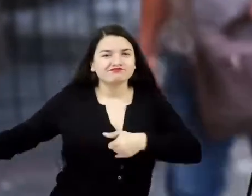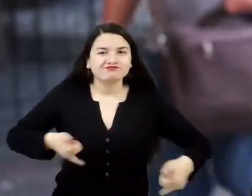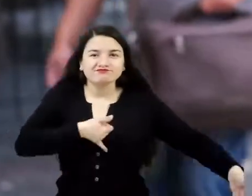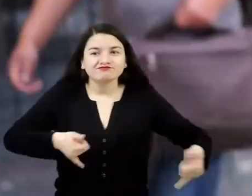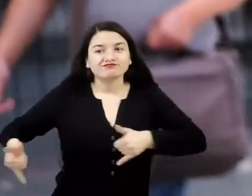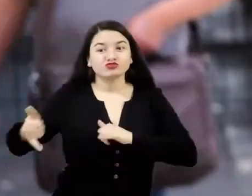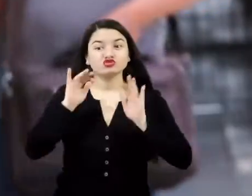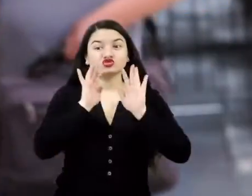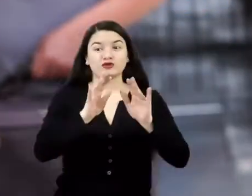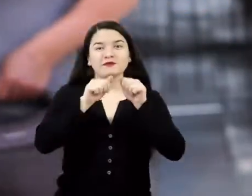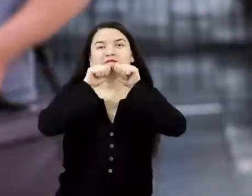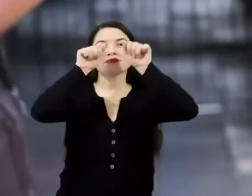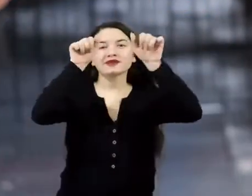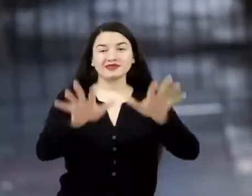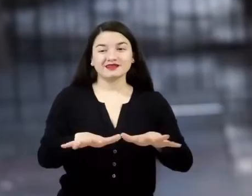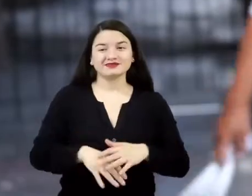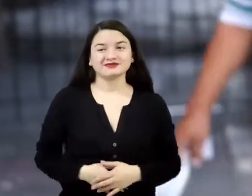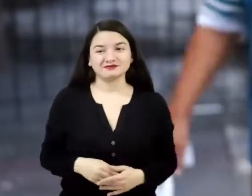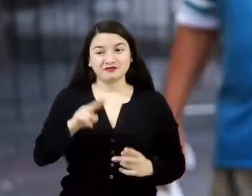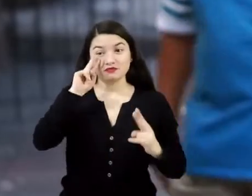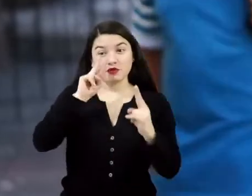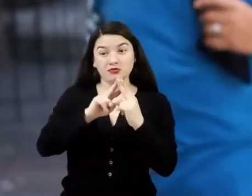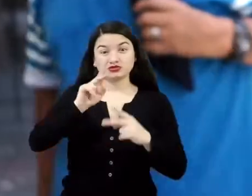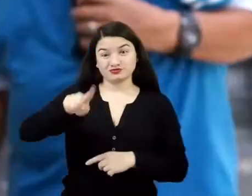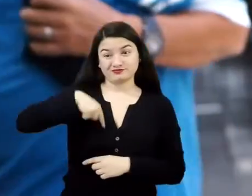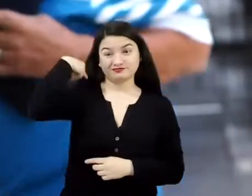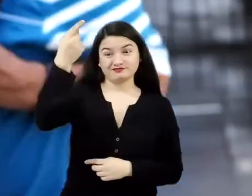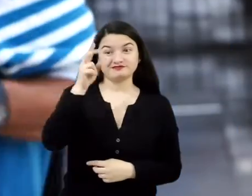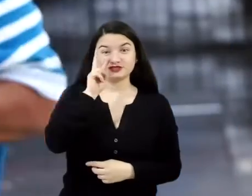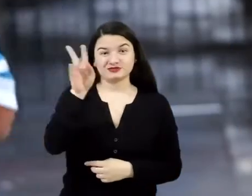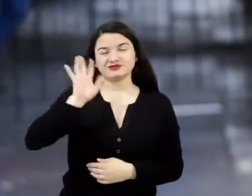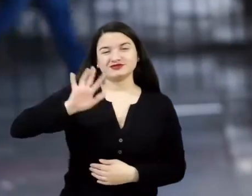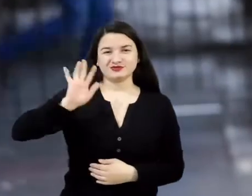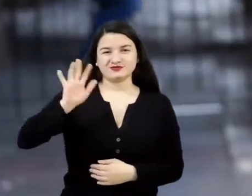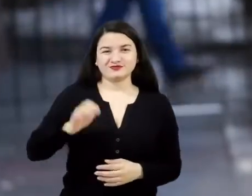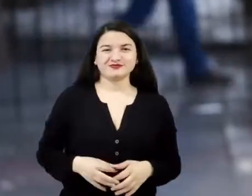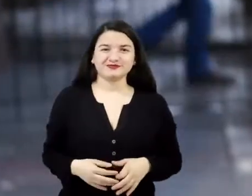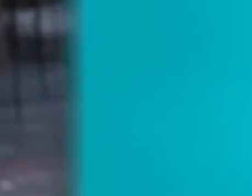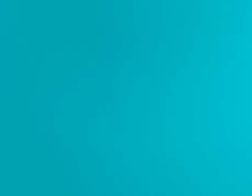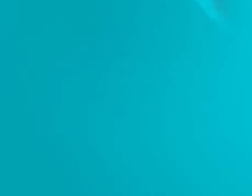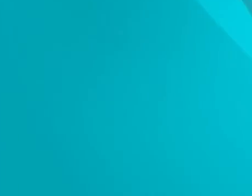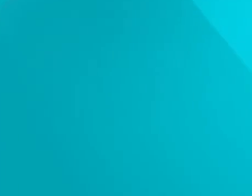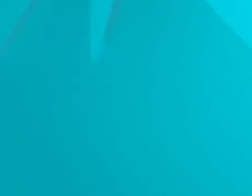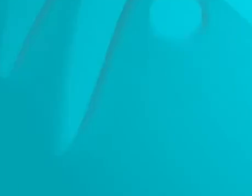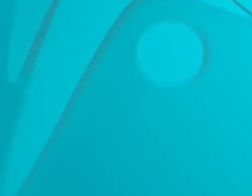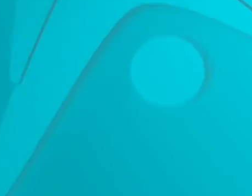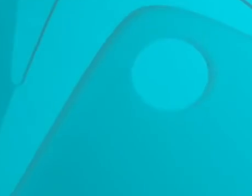internacionales. Recorre Nariño y descubre su magia. Hasta la próxima.